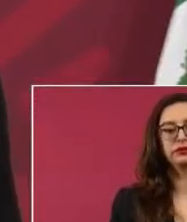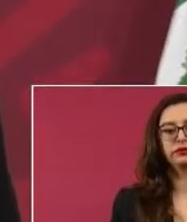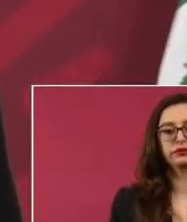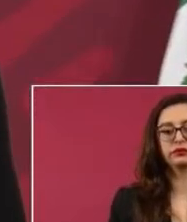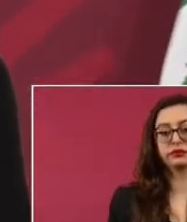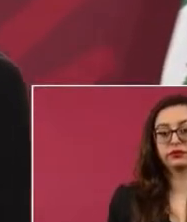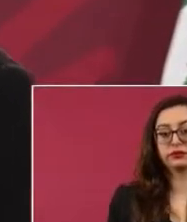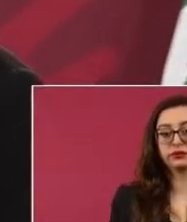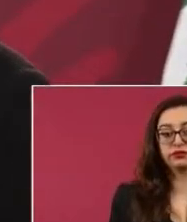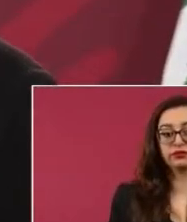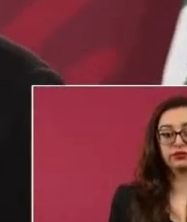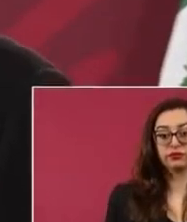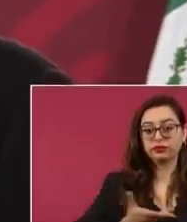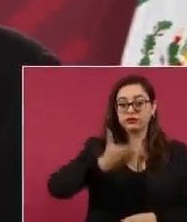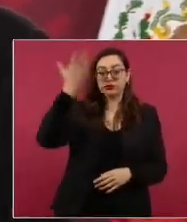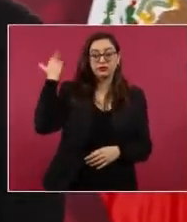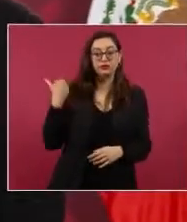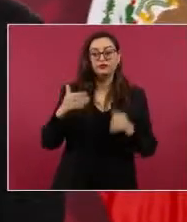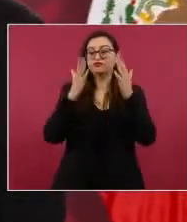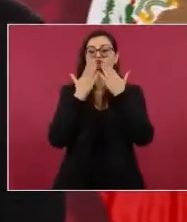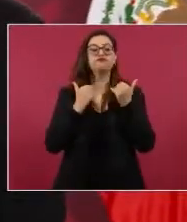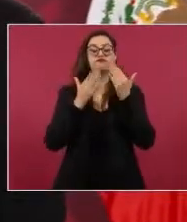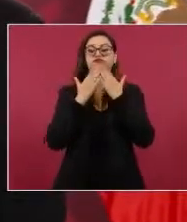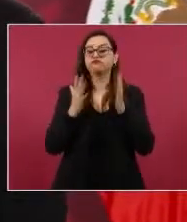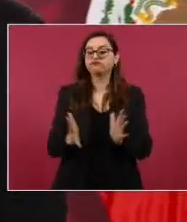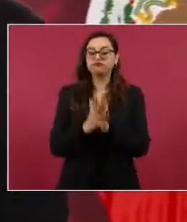la antidemocracia.